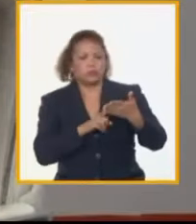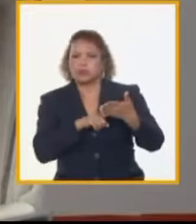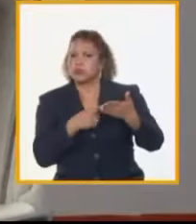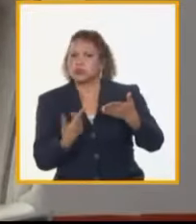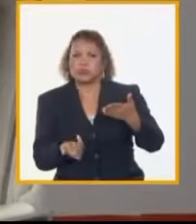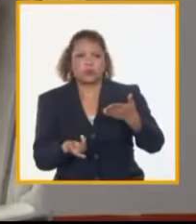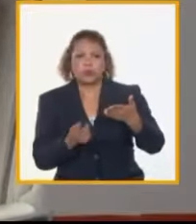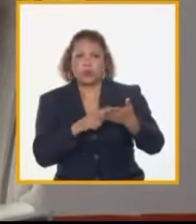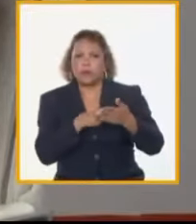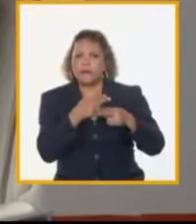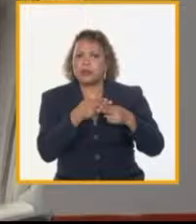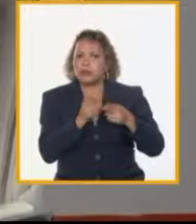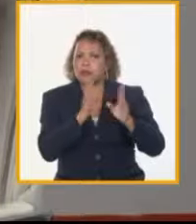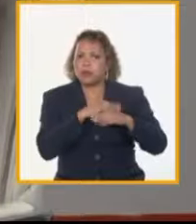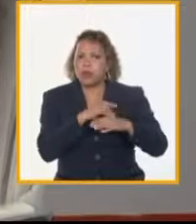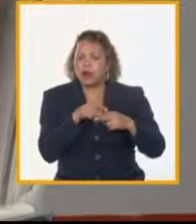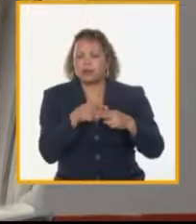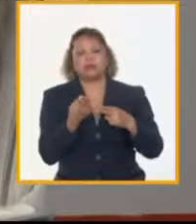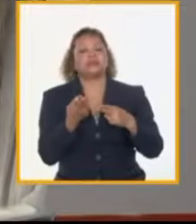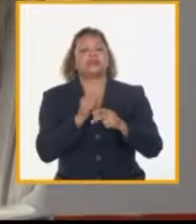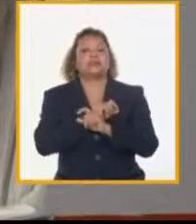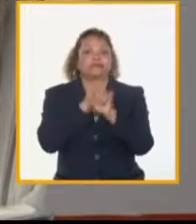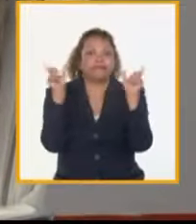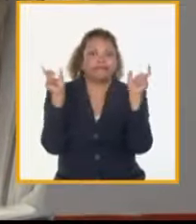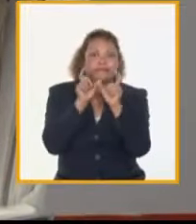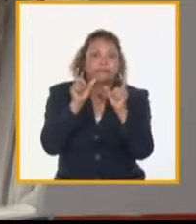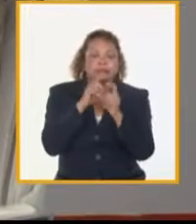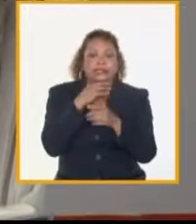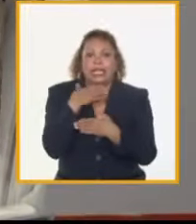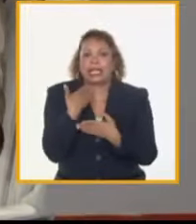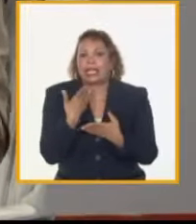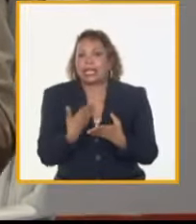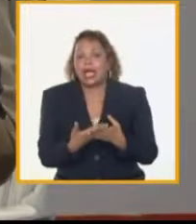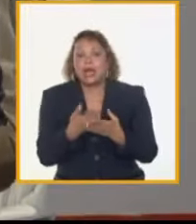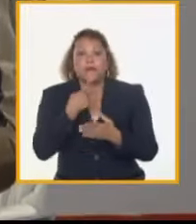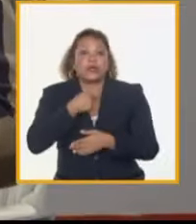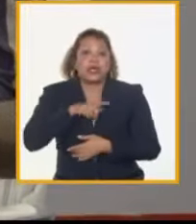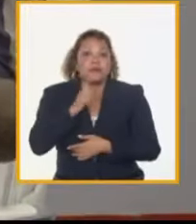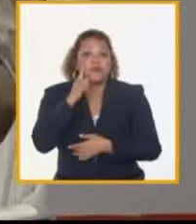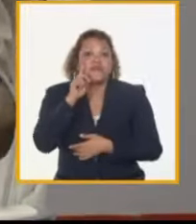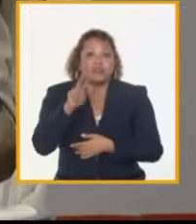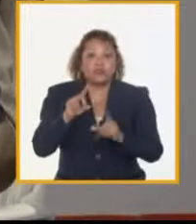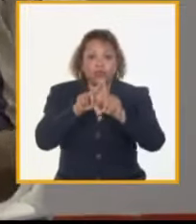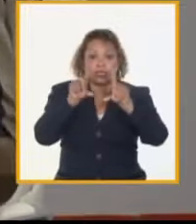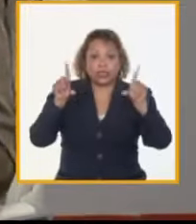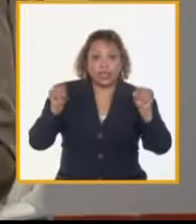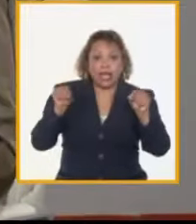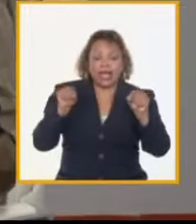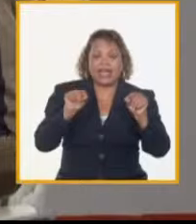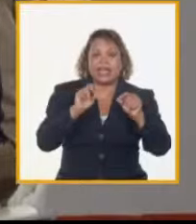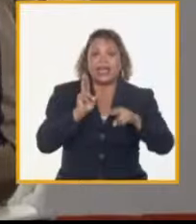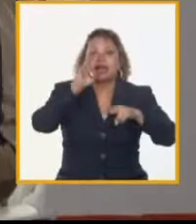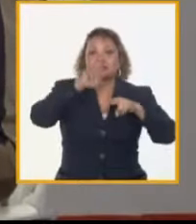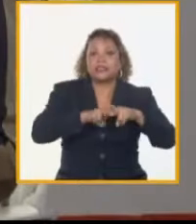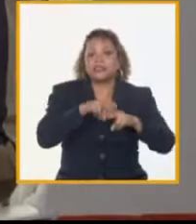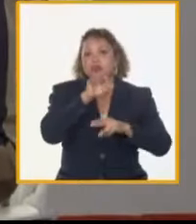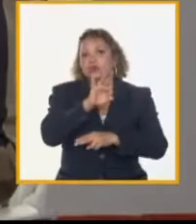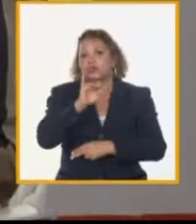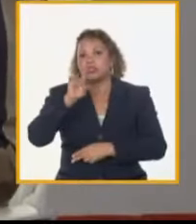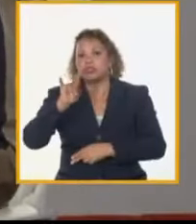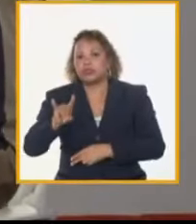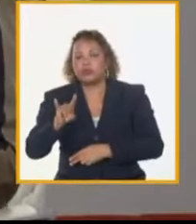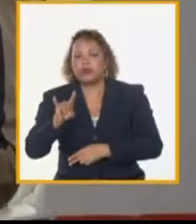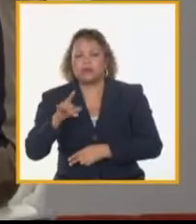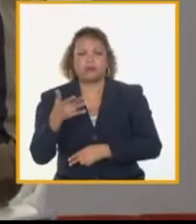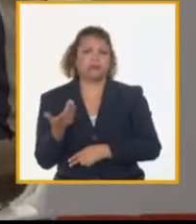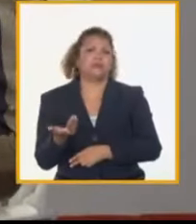corto. Hemos encontrado un ejemplo, por ejemplo, un boletín, el asiento 89, cuando los coches llegan hasta 77,